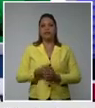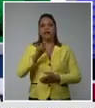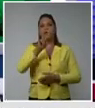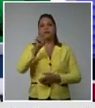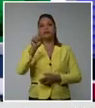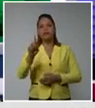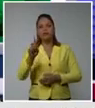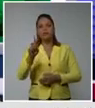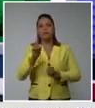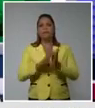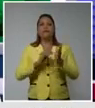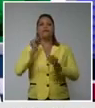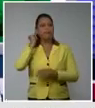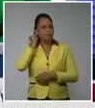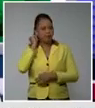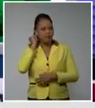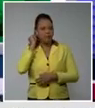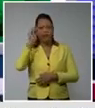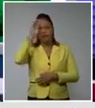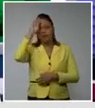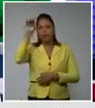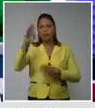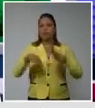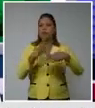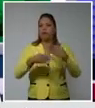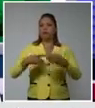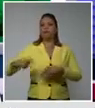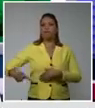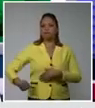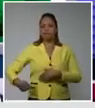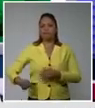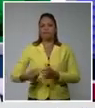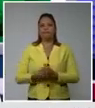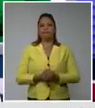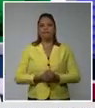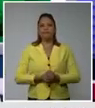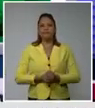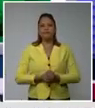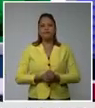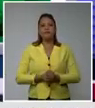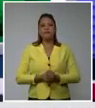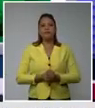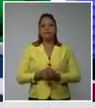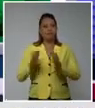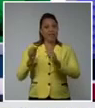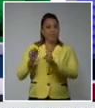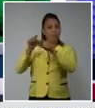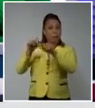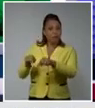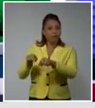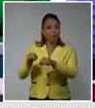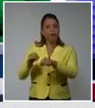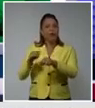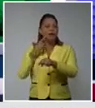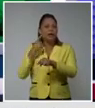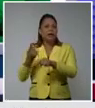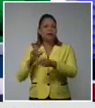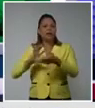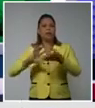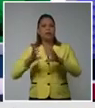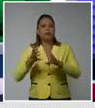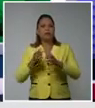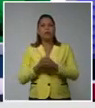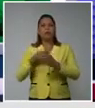comenzó, que él se ingresa por un problema urológico. Estando ahí presentó una sintomatología respiratoria, se